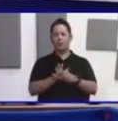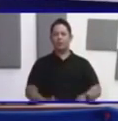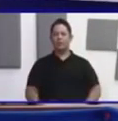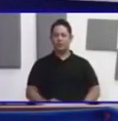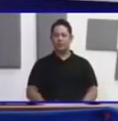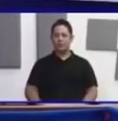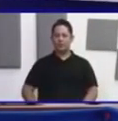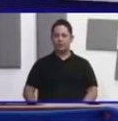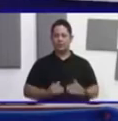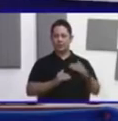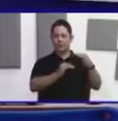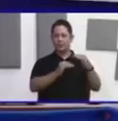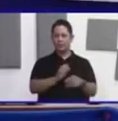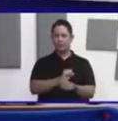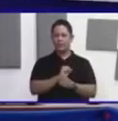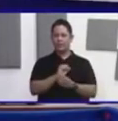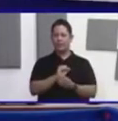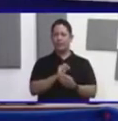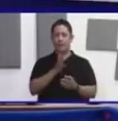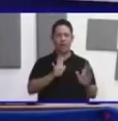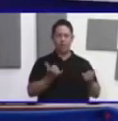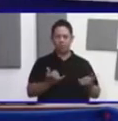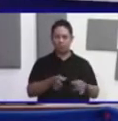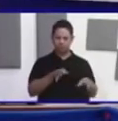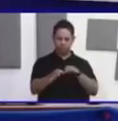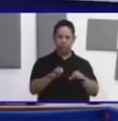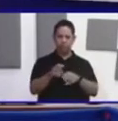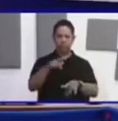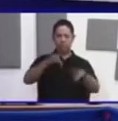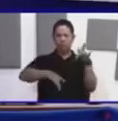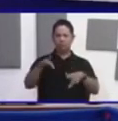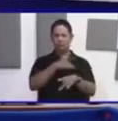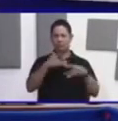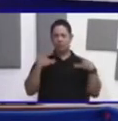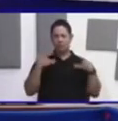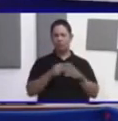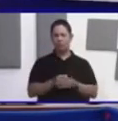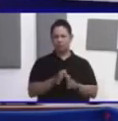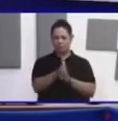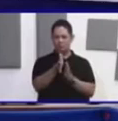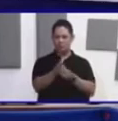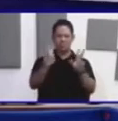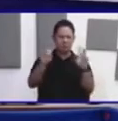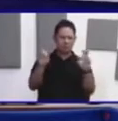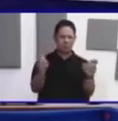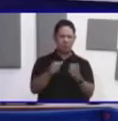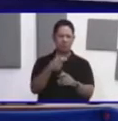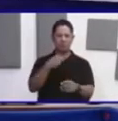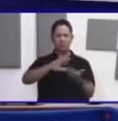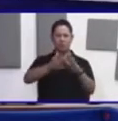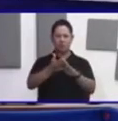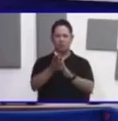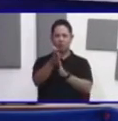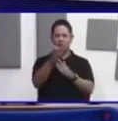el secretario de Salud y el de Infraestructura le comentemos a la comunidad cuál ha sido nuestro proceder con